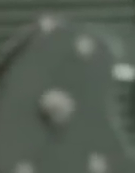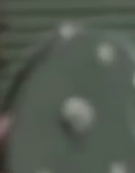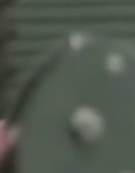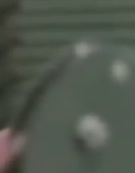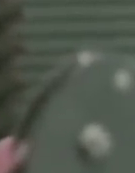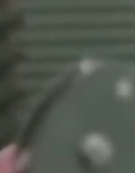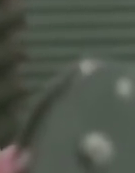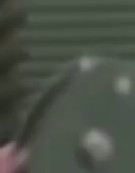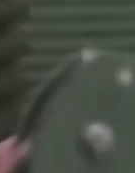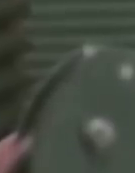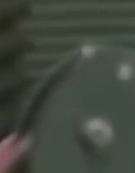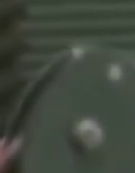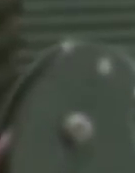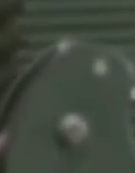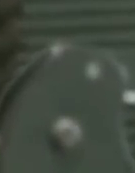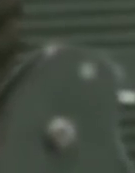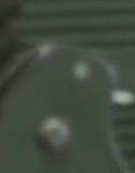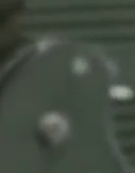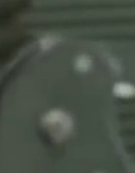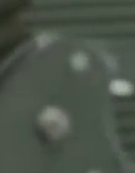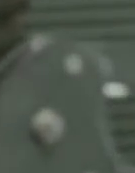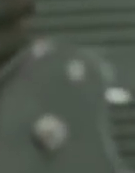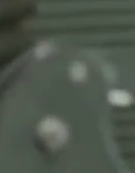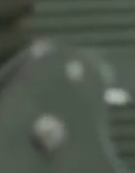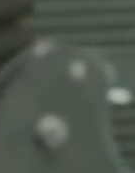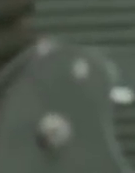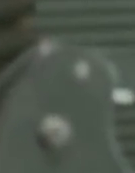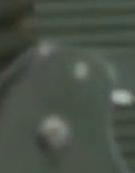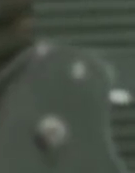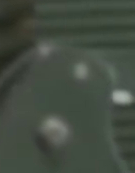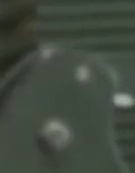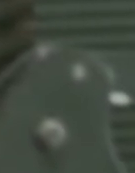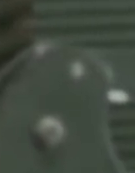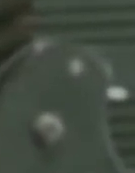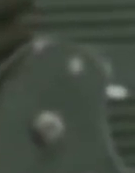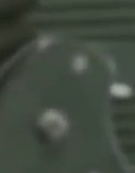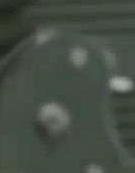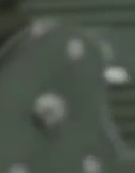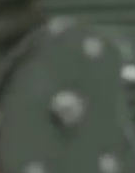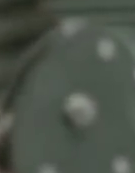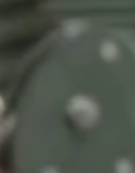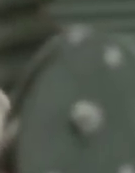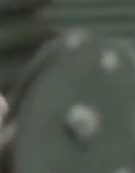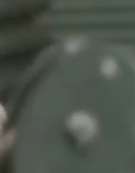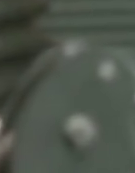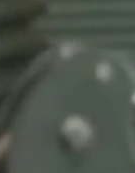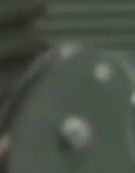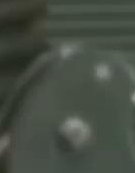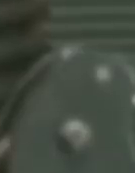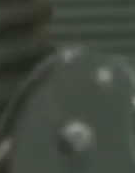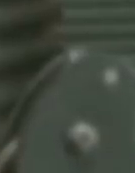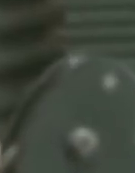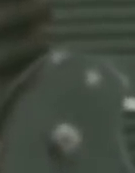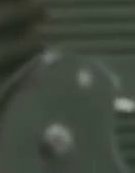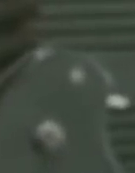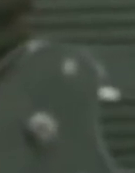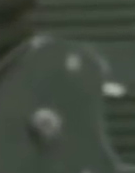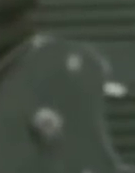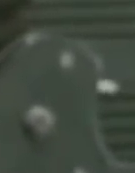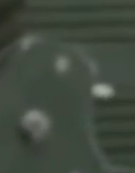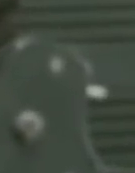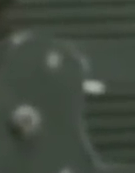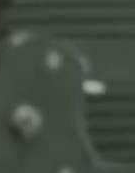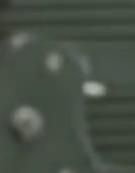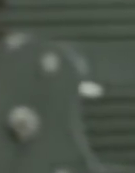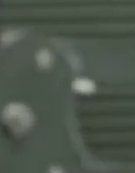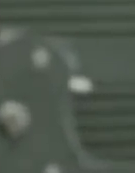lados. Llegamos al año pasado, al 98, y también querían ponernos camisas de fuerza. El pueblo las venció, las derribó,